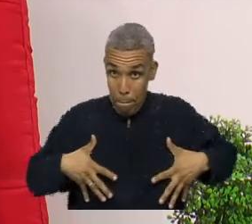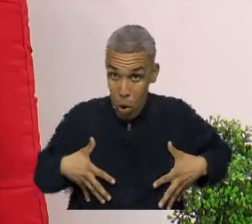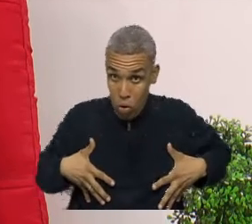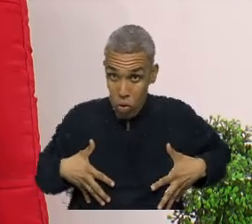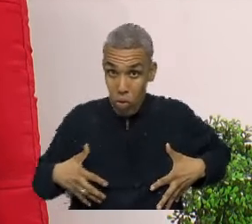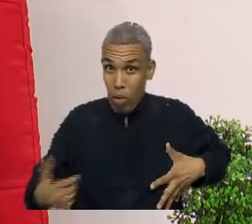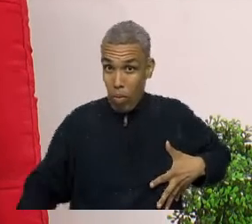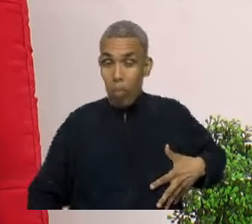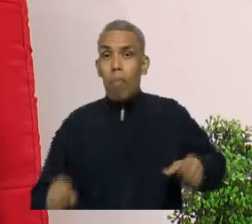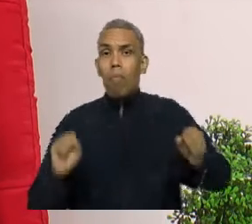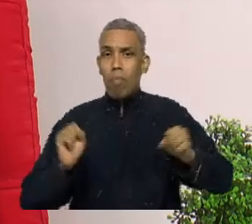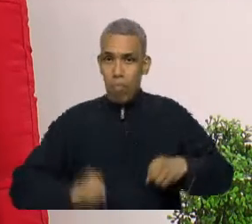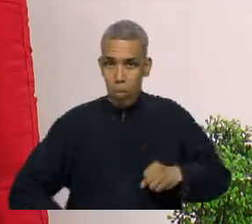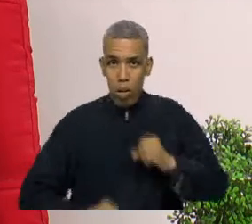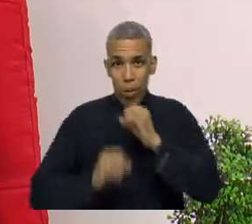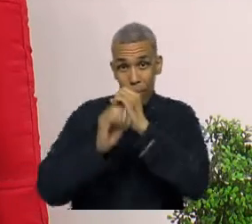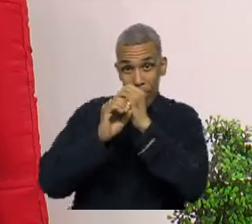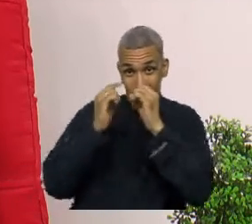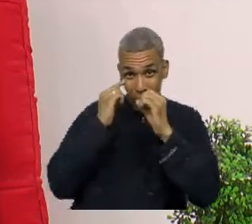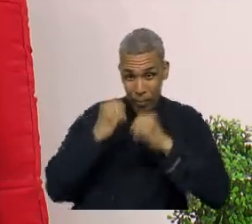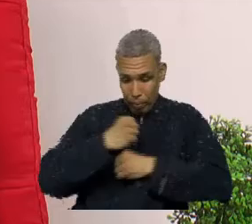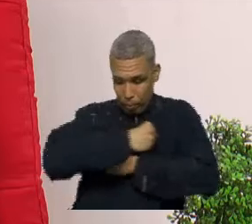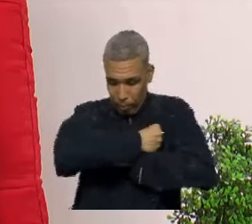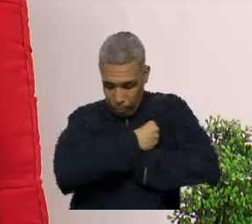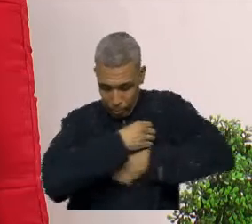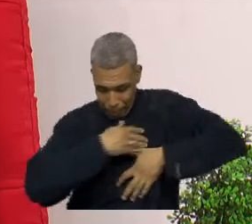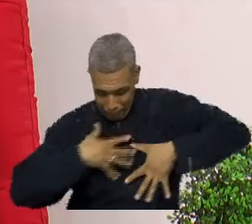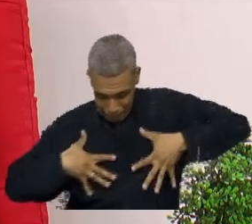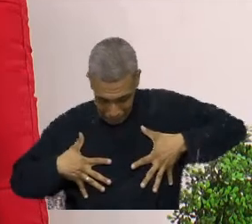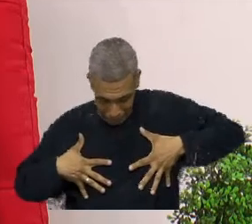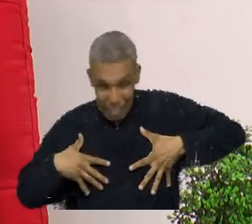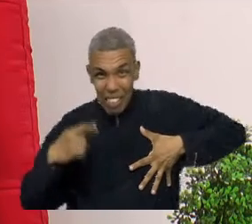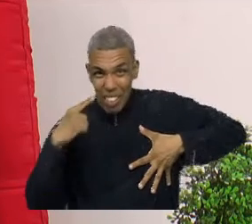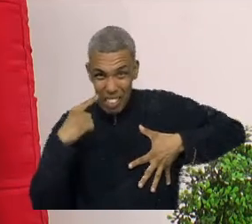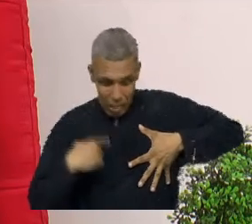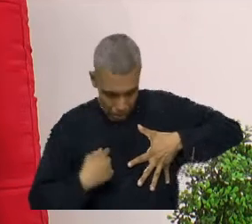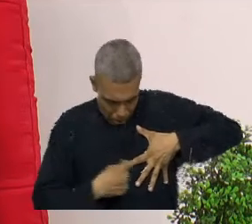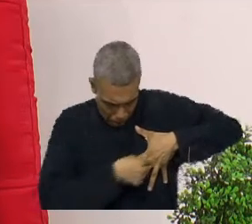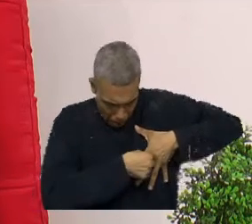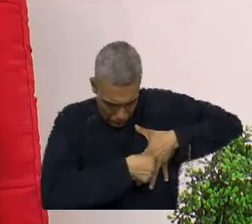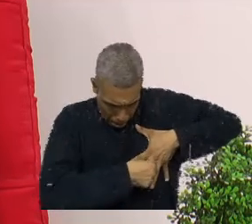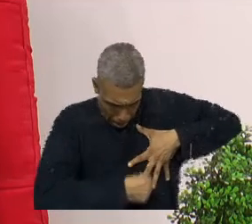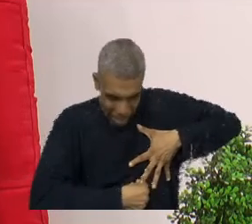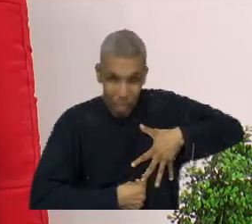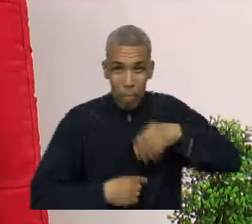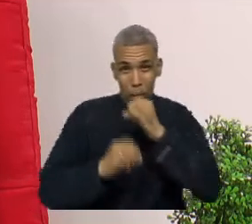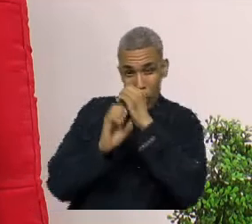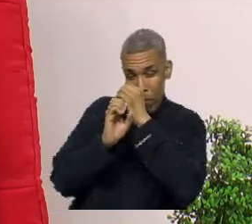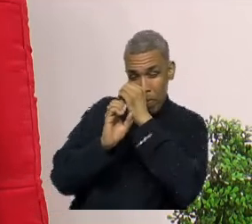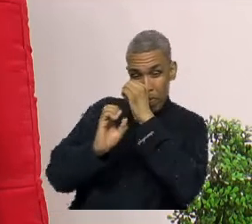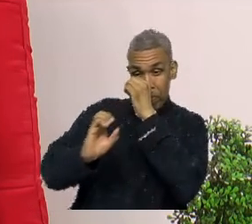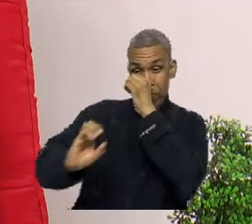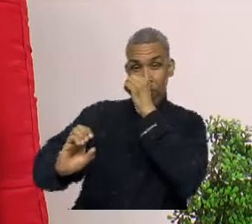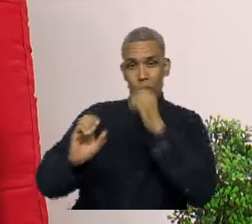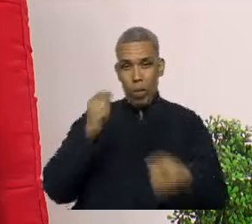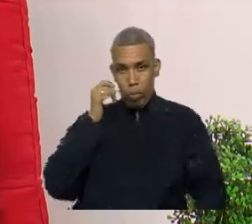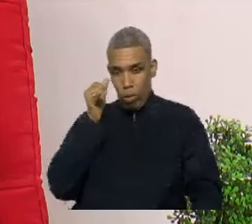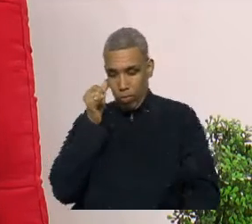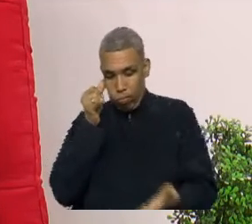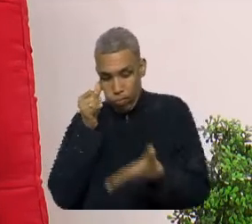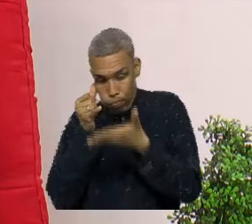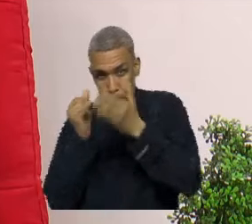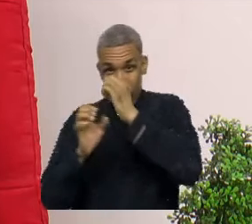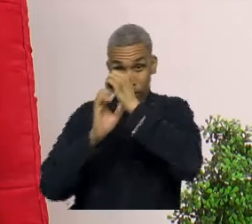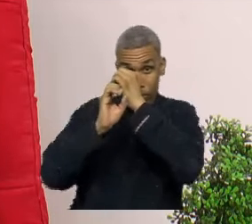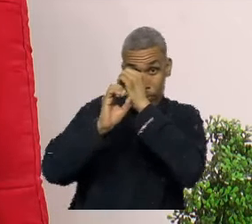externa, o sea, el tubo que nos estamos imaginando en la parte externa, tiene una envoltura de un músculo que permite